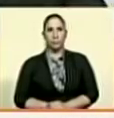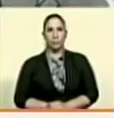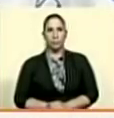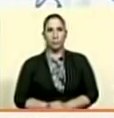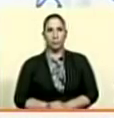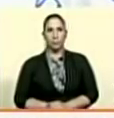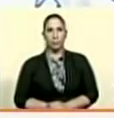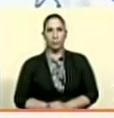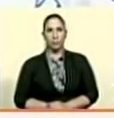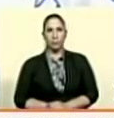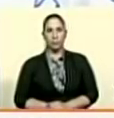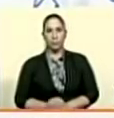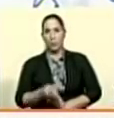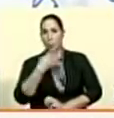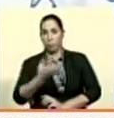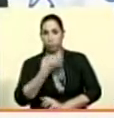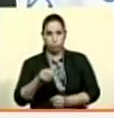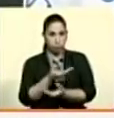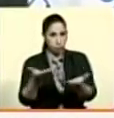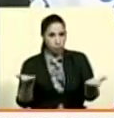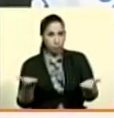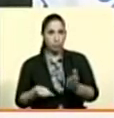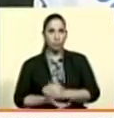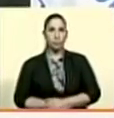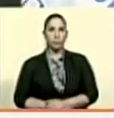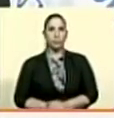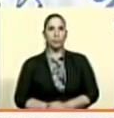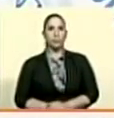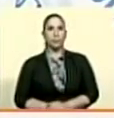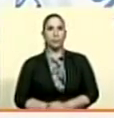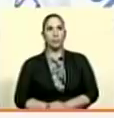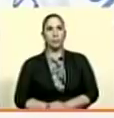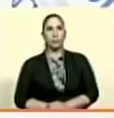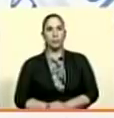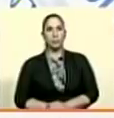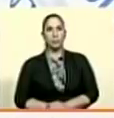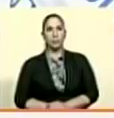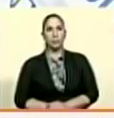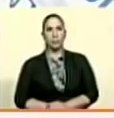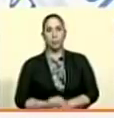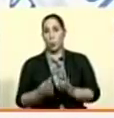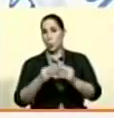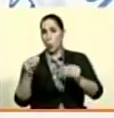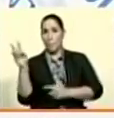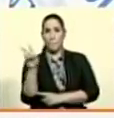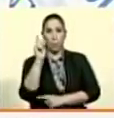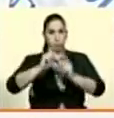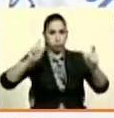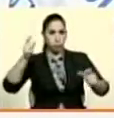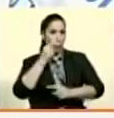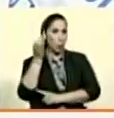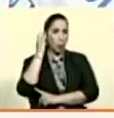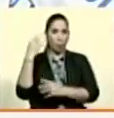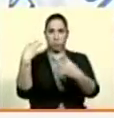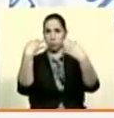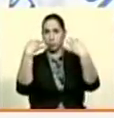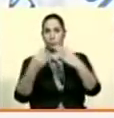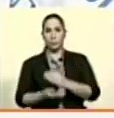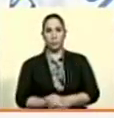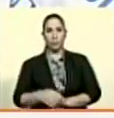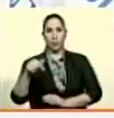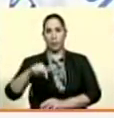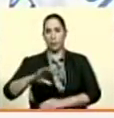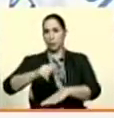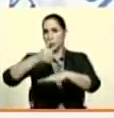Bueno, buen mediodía a todos y a todos los presentes y a todos los venezolanos y venezolanas desde aquí de la